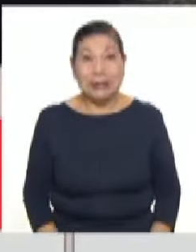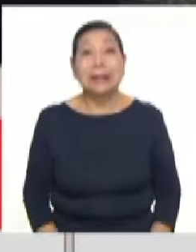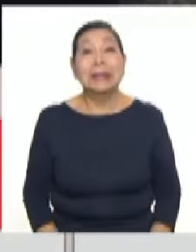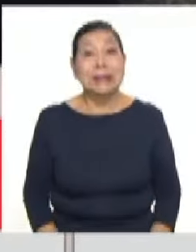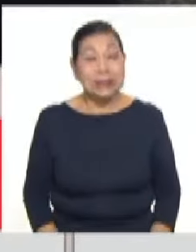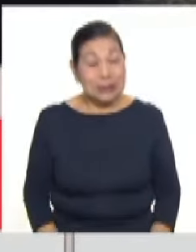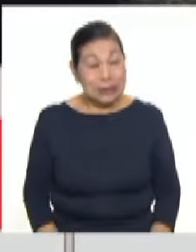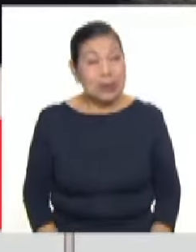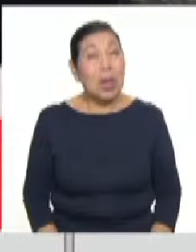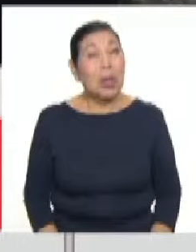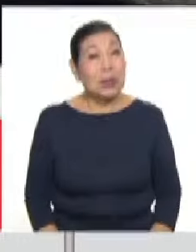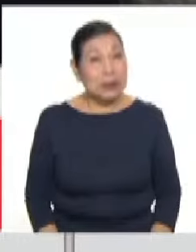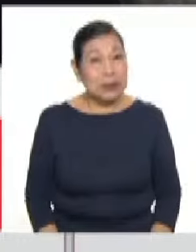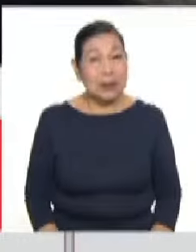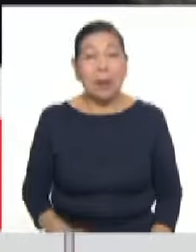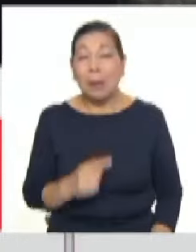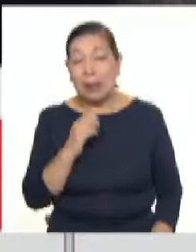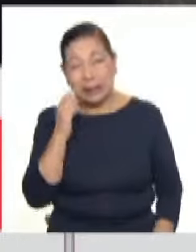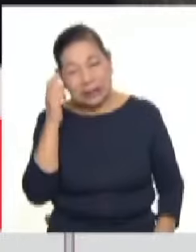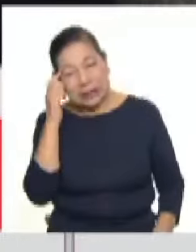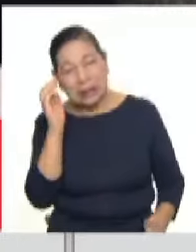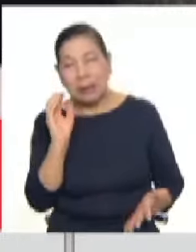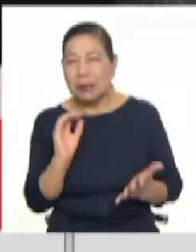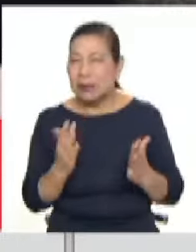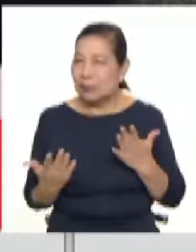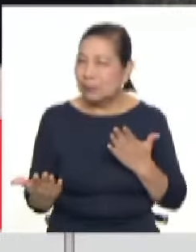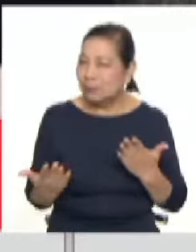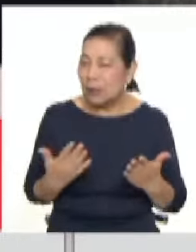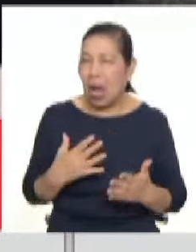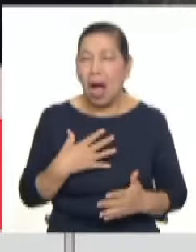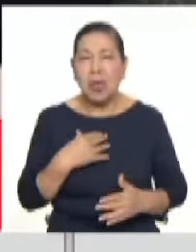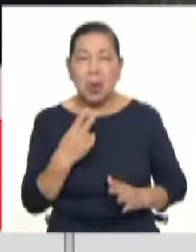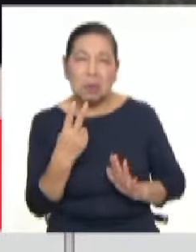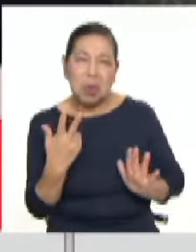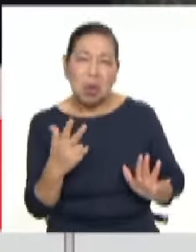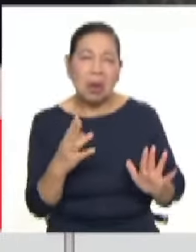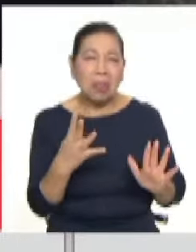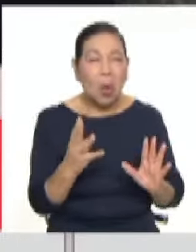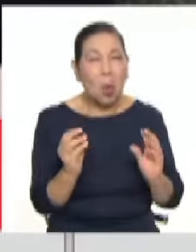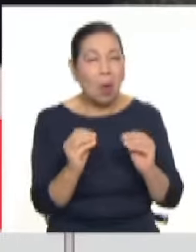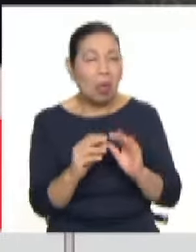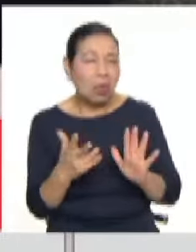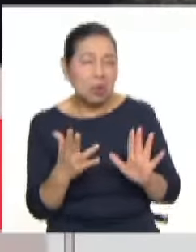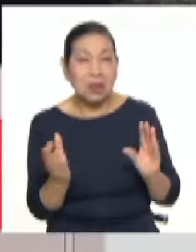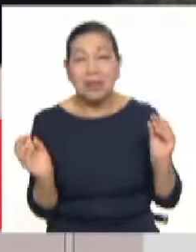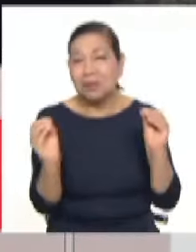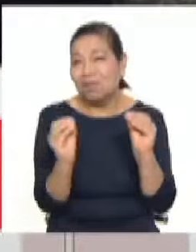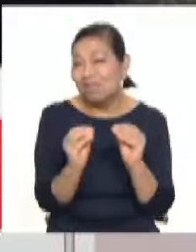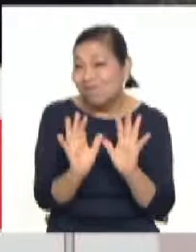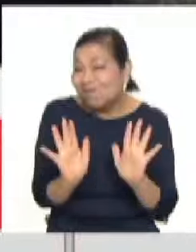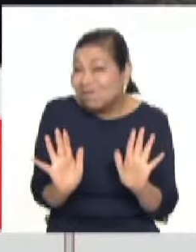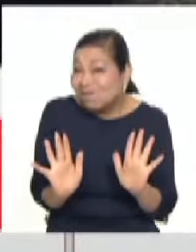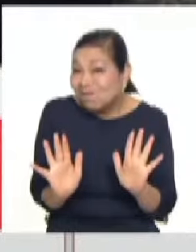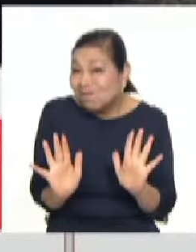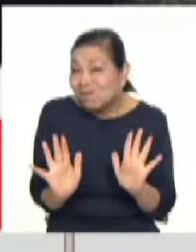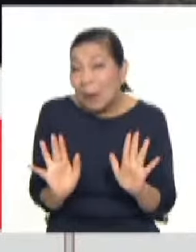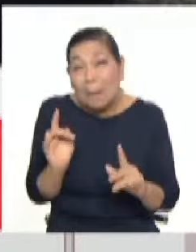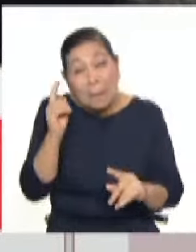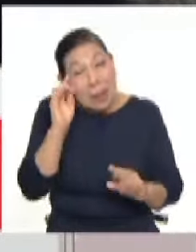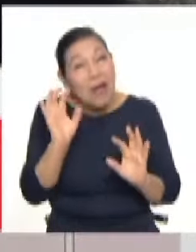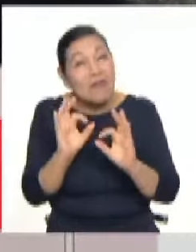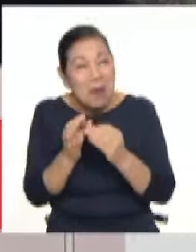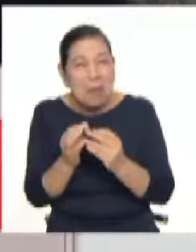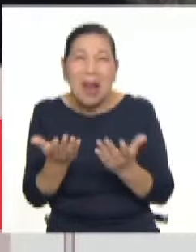vamos un poco calculando de que tiene 28, 19, 18 años. Entonces, en cierta manera, pues